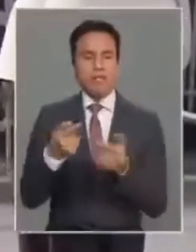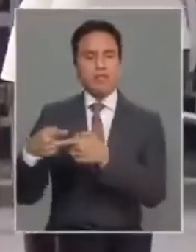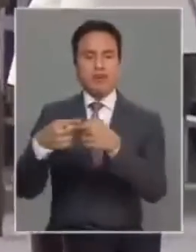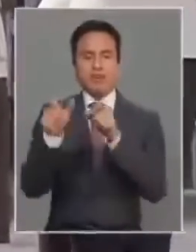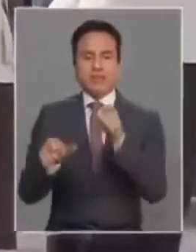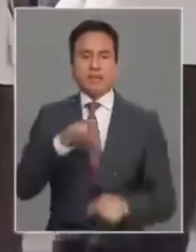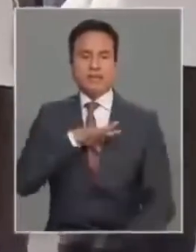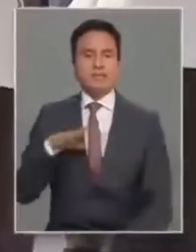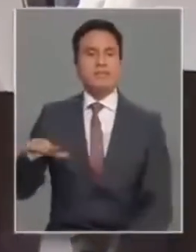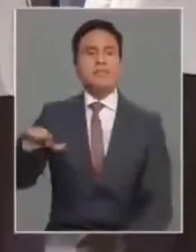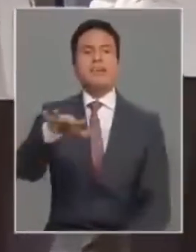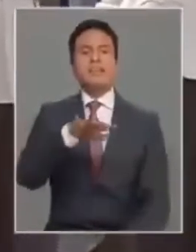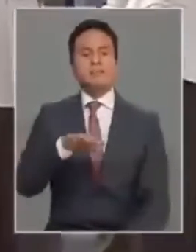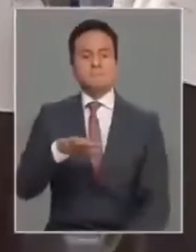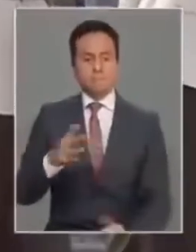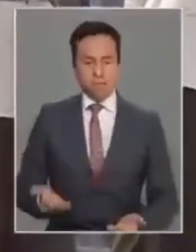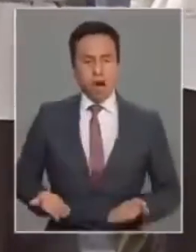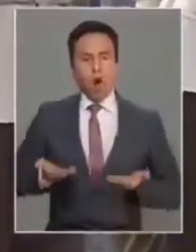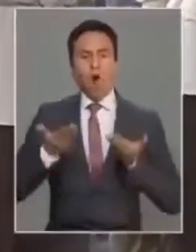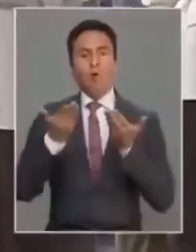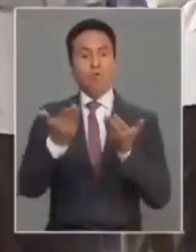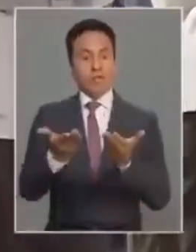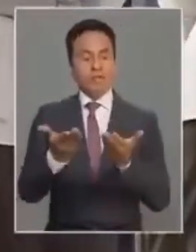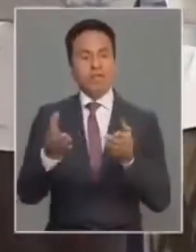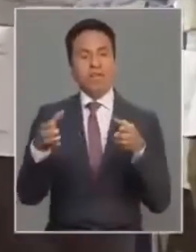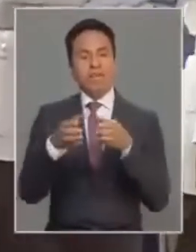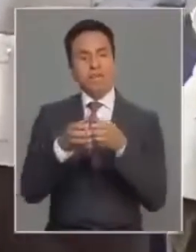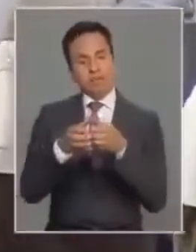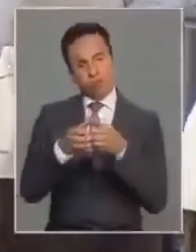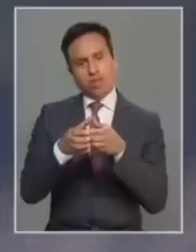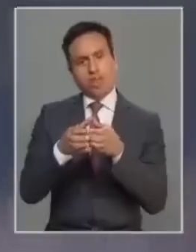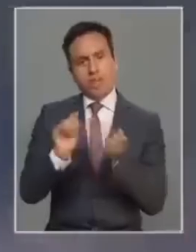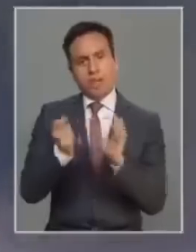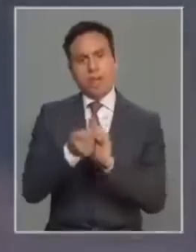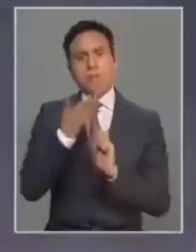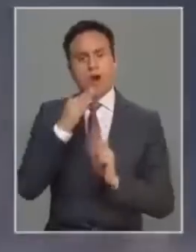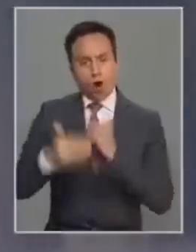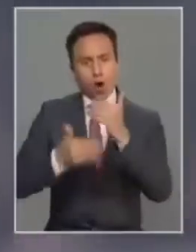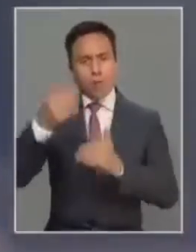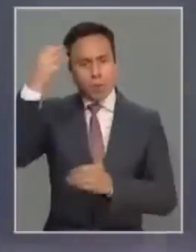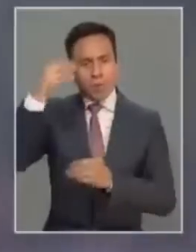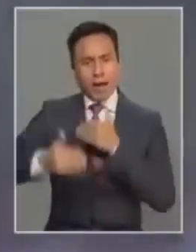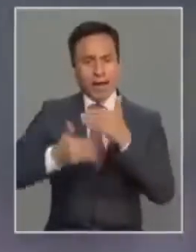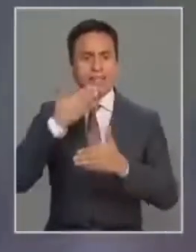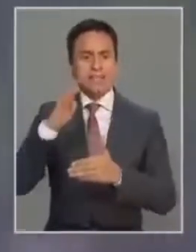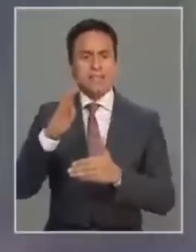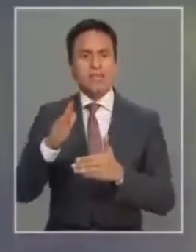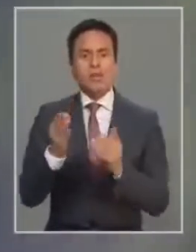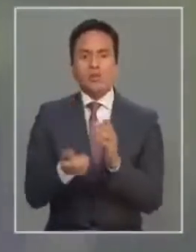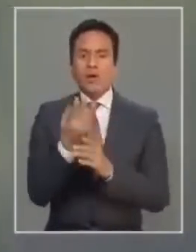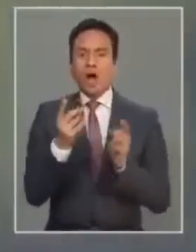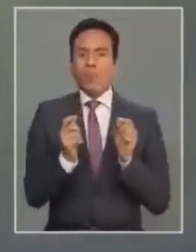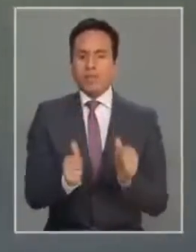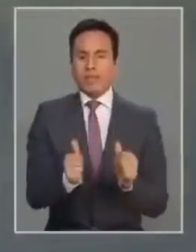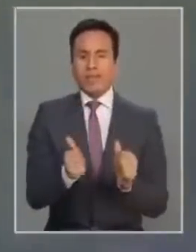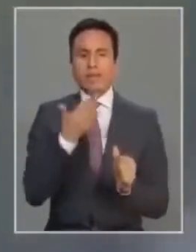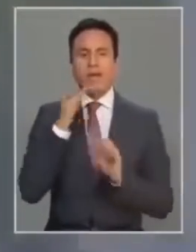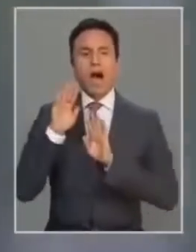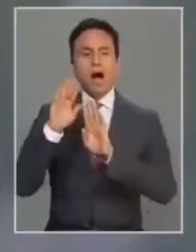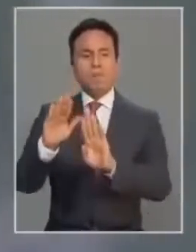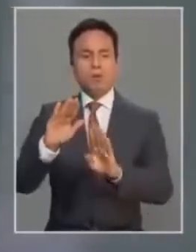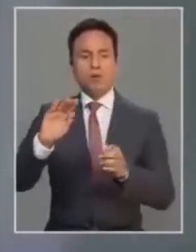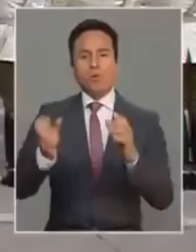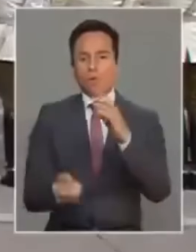sociedad chilena, a la que ofrece generaciones cada vez mejor preparadas con nuevas competencias y con apoyo